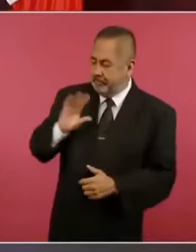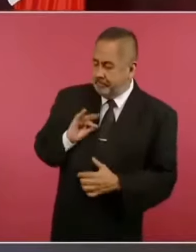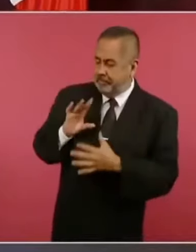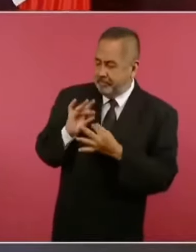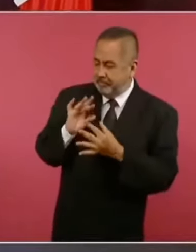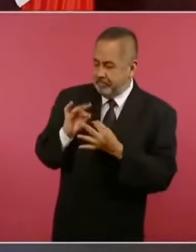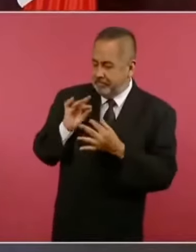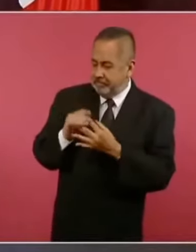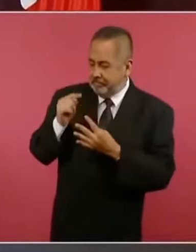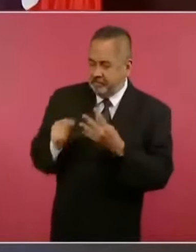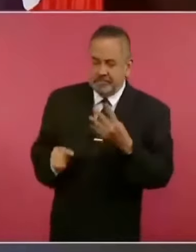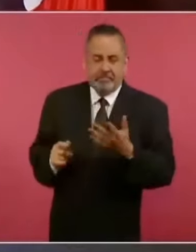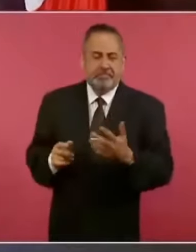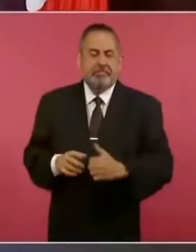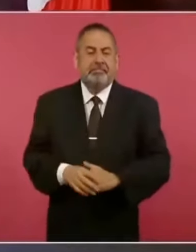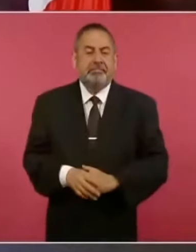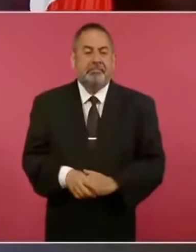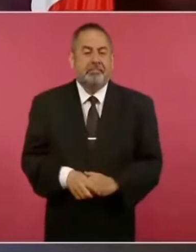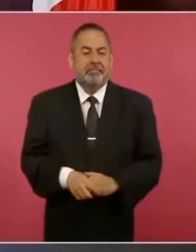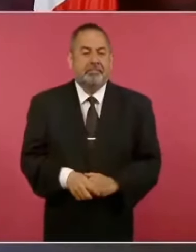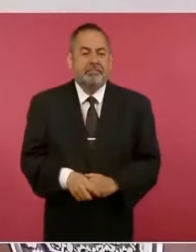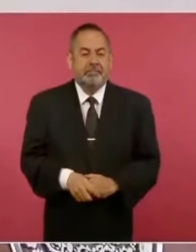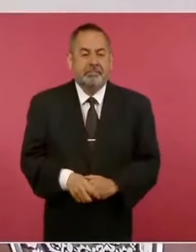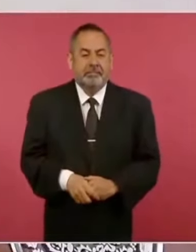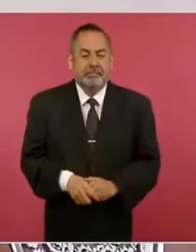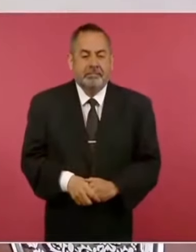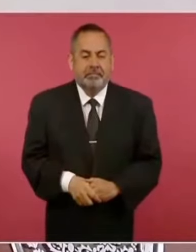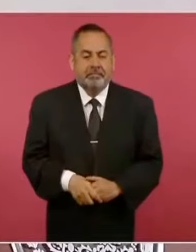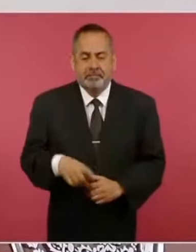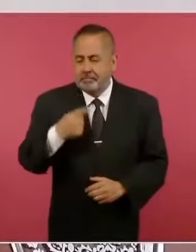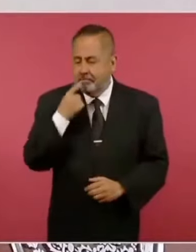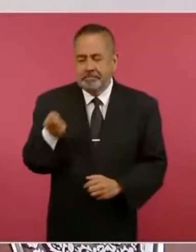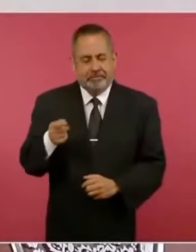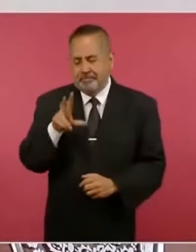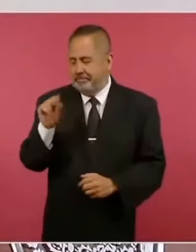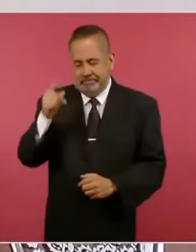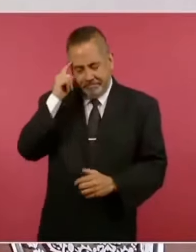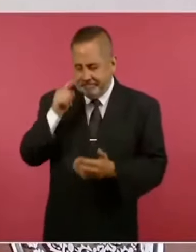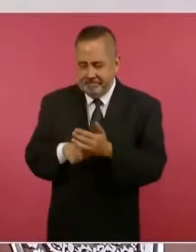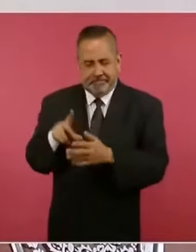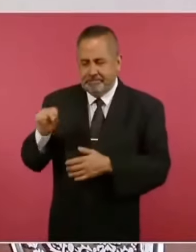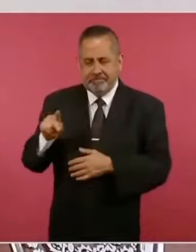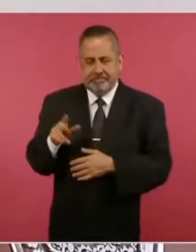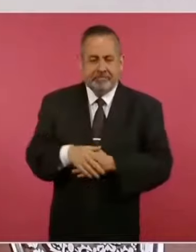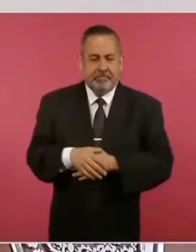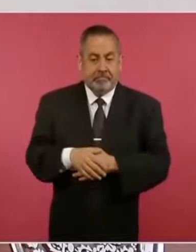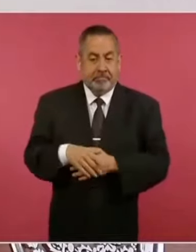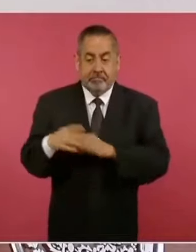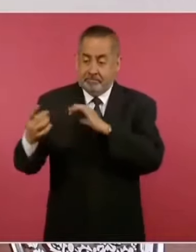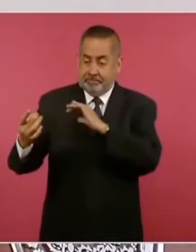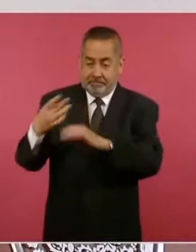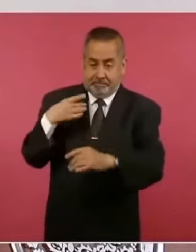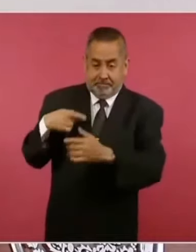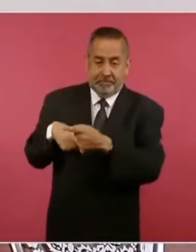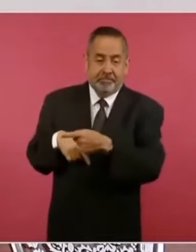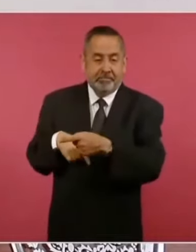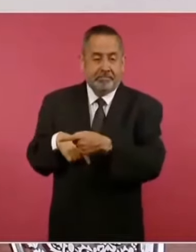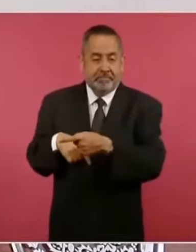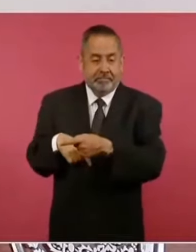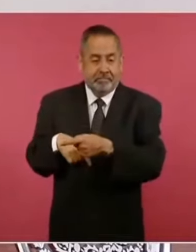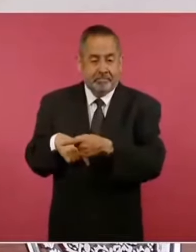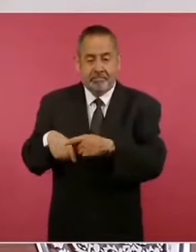leyendo y le dije no no no no porque me la mandó